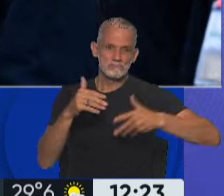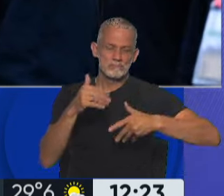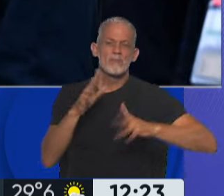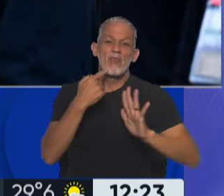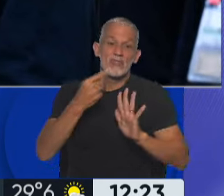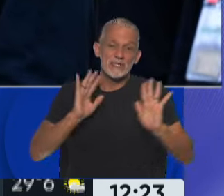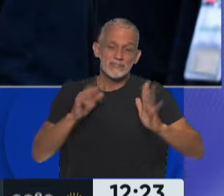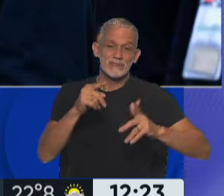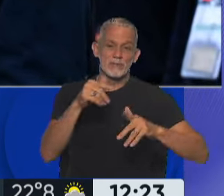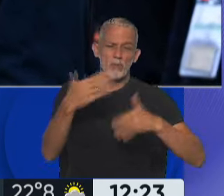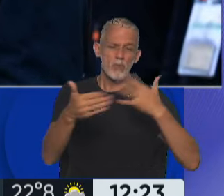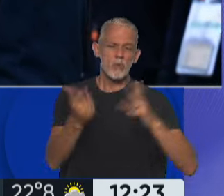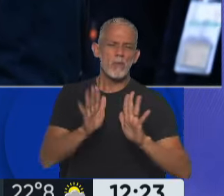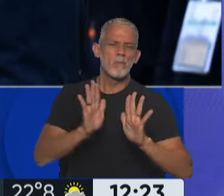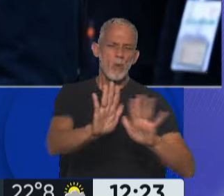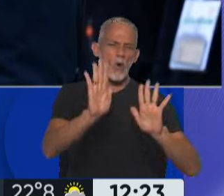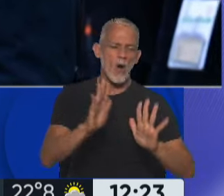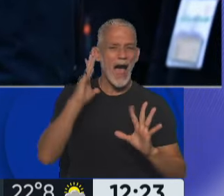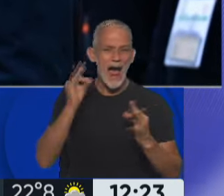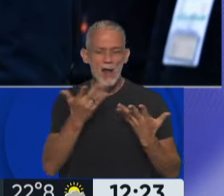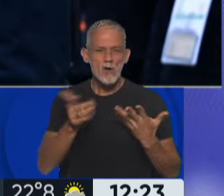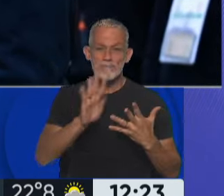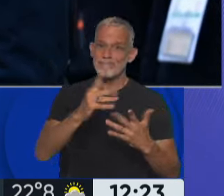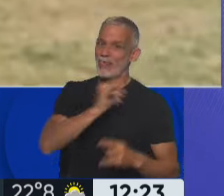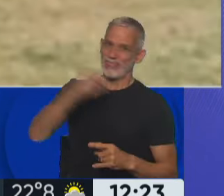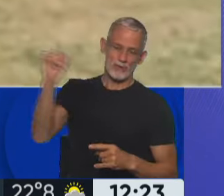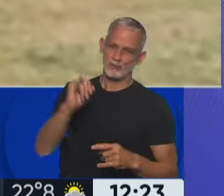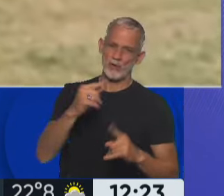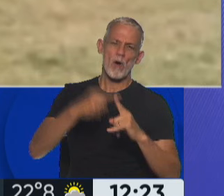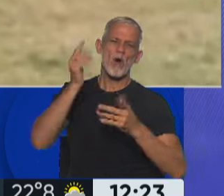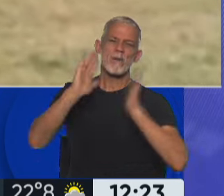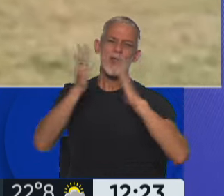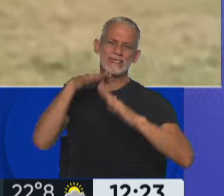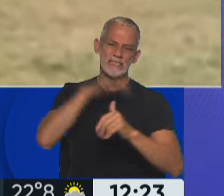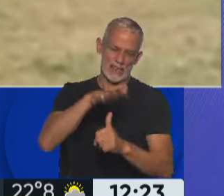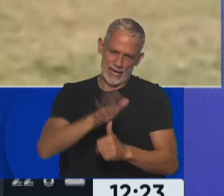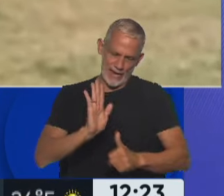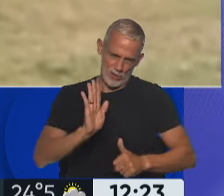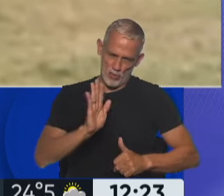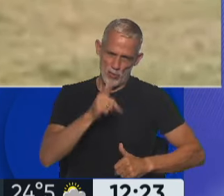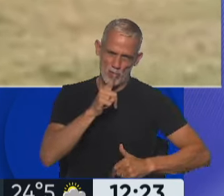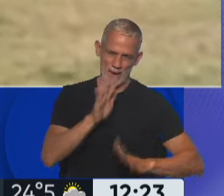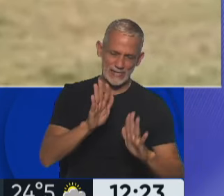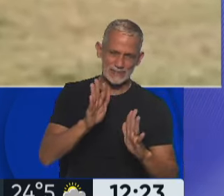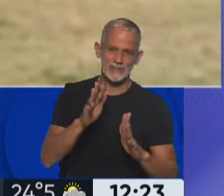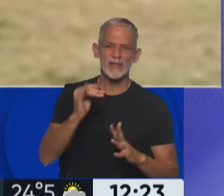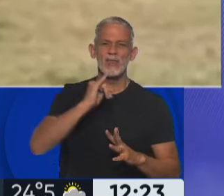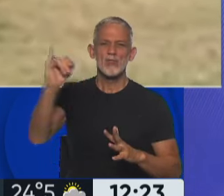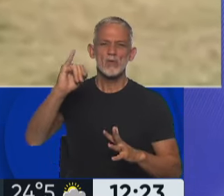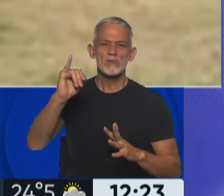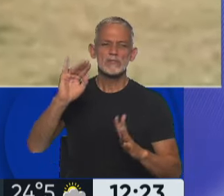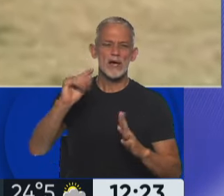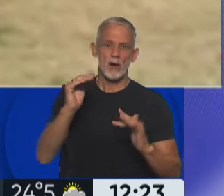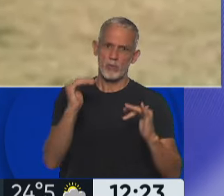informaron hubo algunos empujones viene la denuncia por violencia de género que parece aparenta ser demasiado